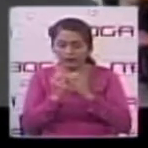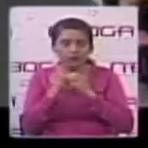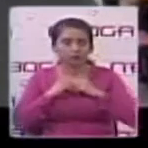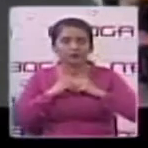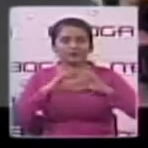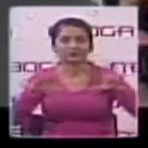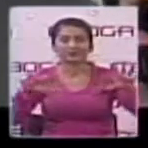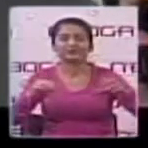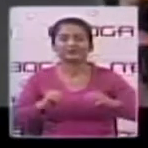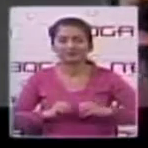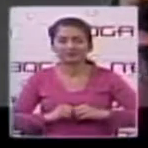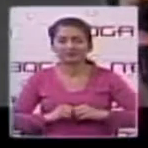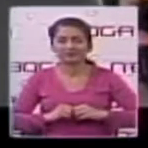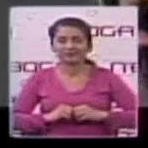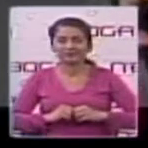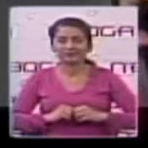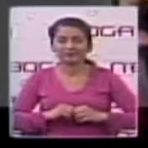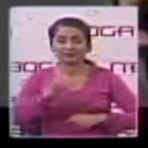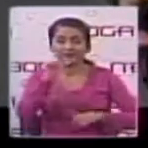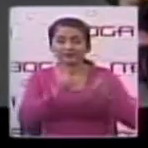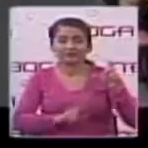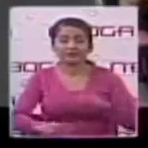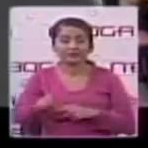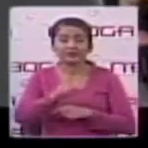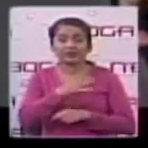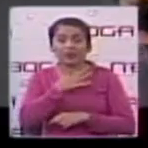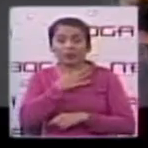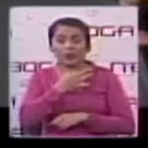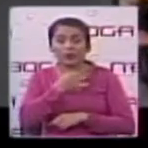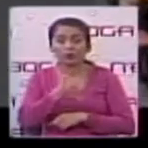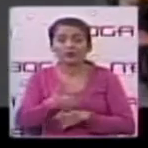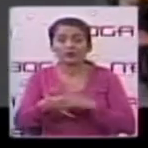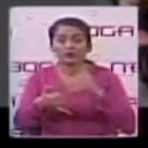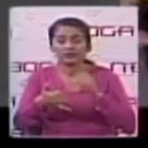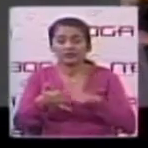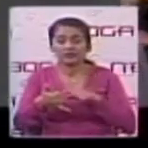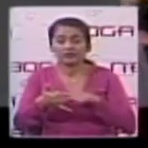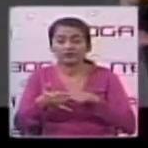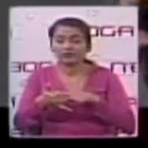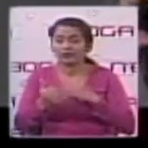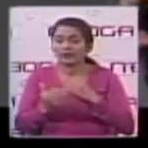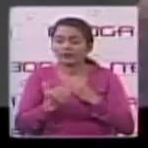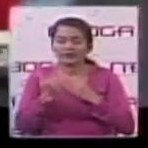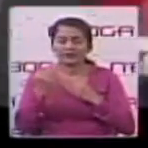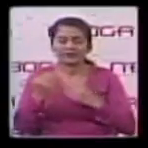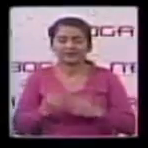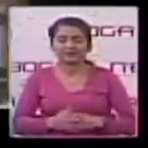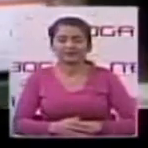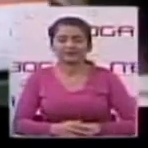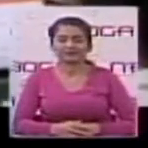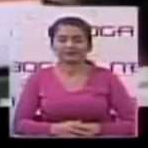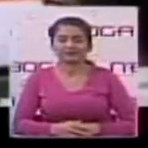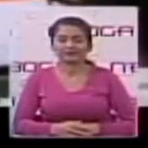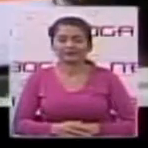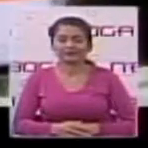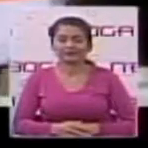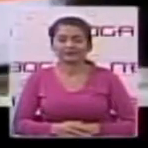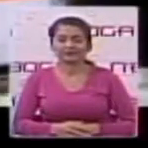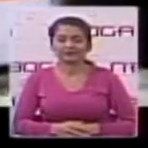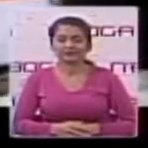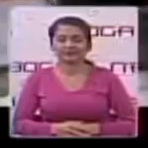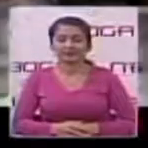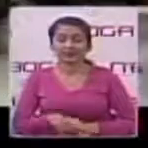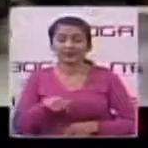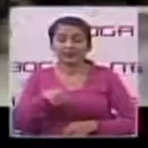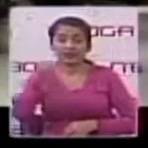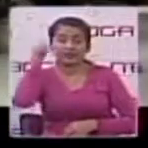usuarios, enaltecen, reproducen, magnifican, etc., ¿no? A través de esta charla